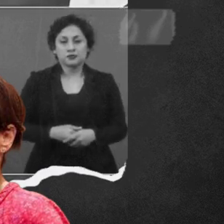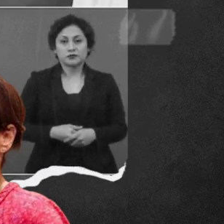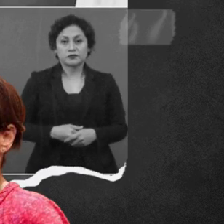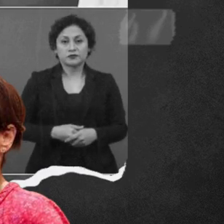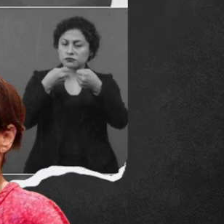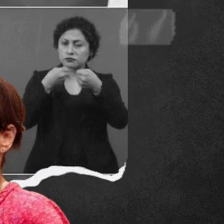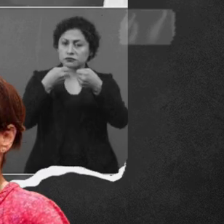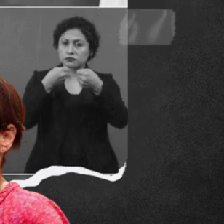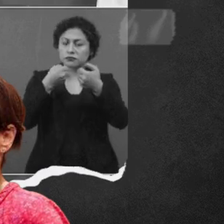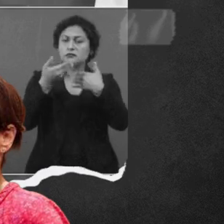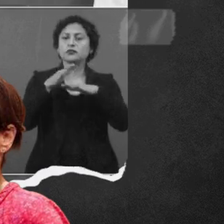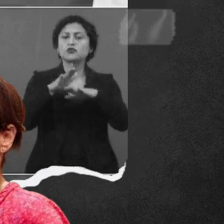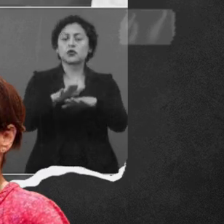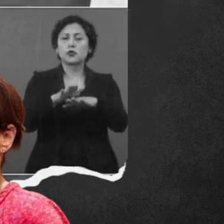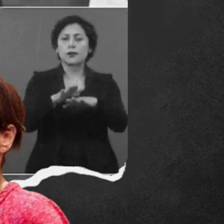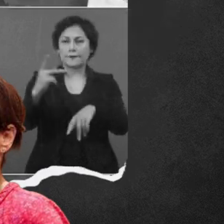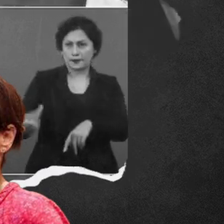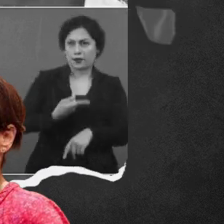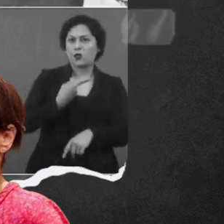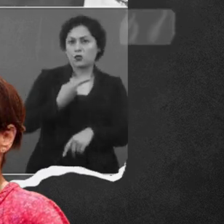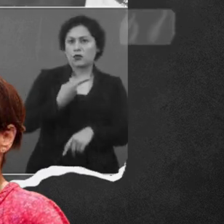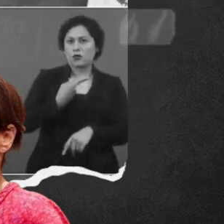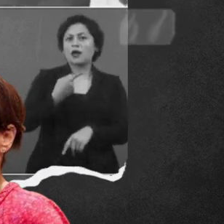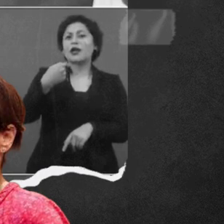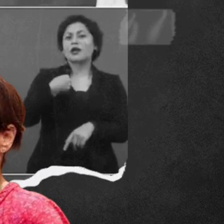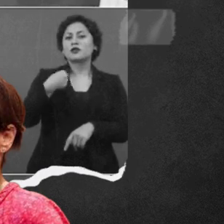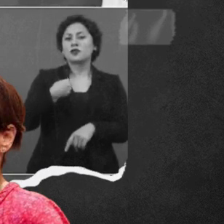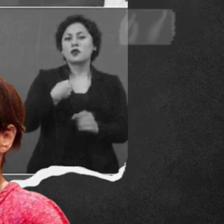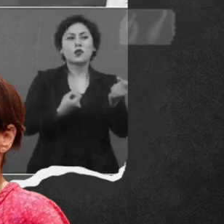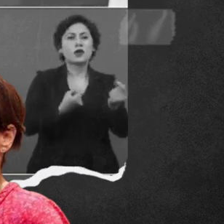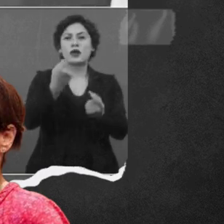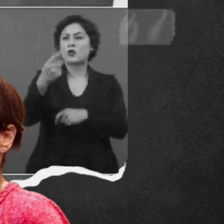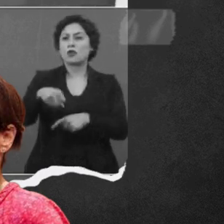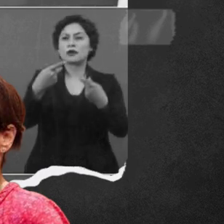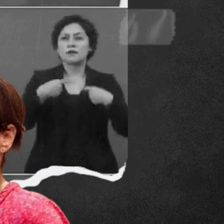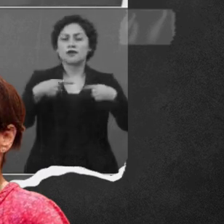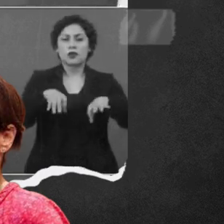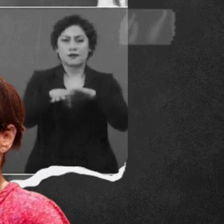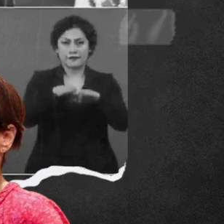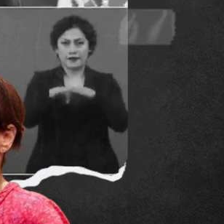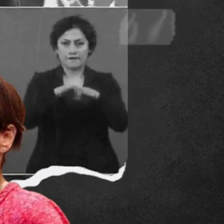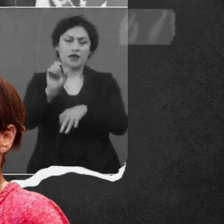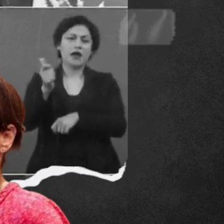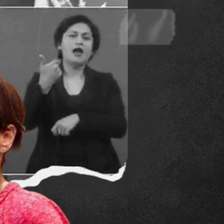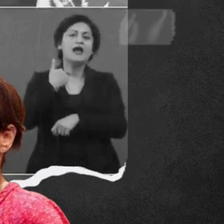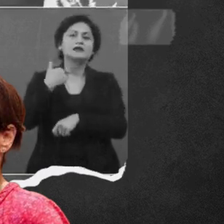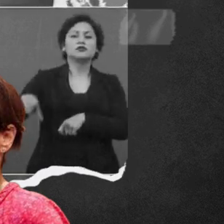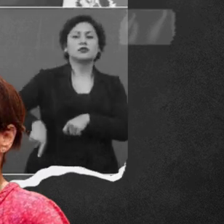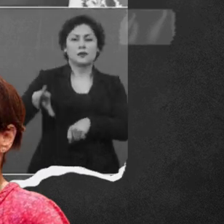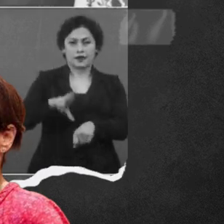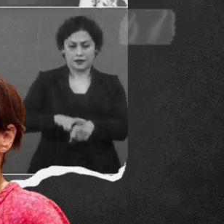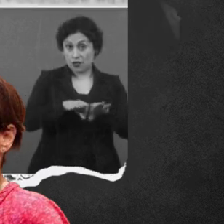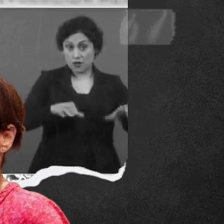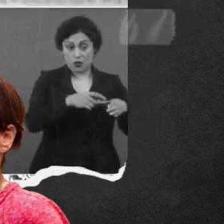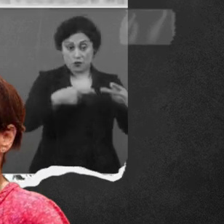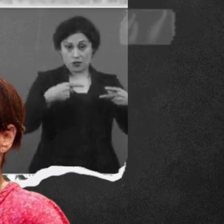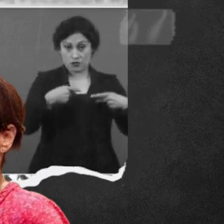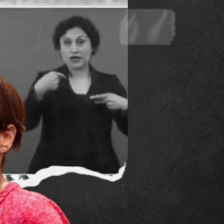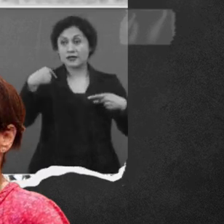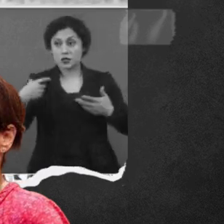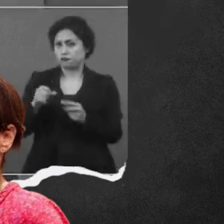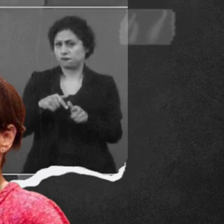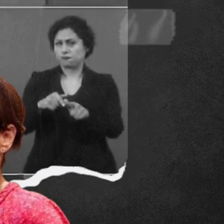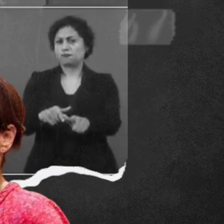me hacen una entrevista acerca de si iba yo a dejar a algunos funcionarios que tenía el ingeniero Cárdenas y Rosario Robles. Y dije